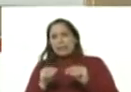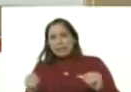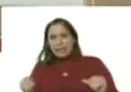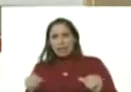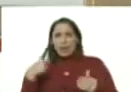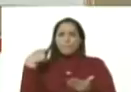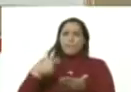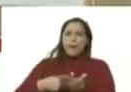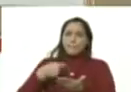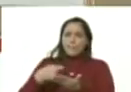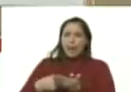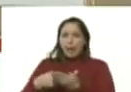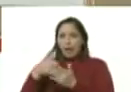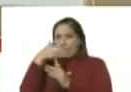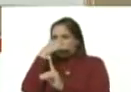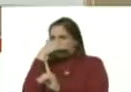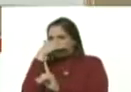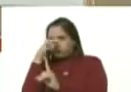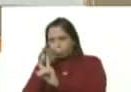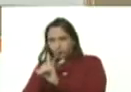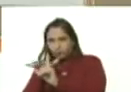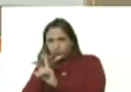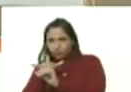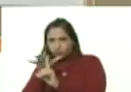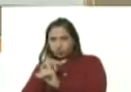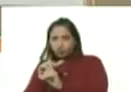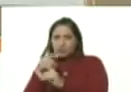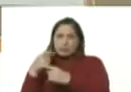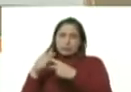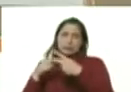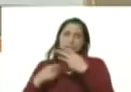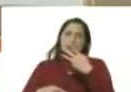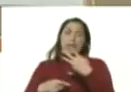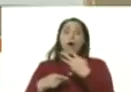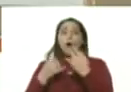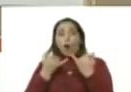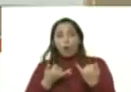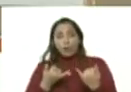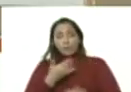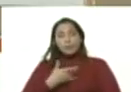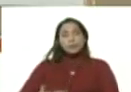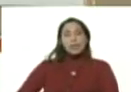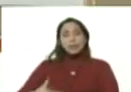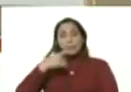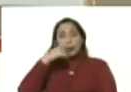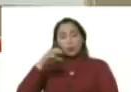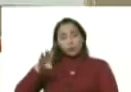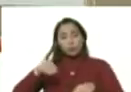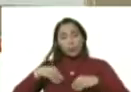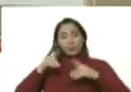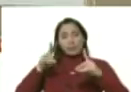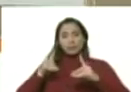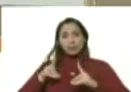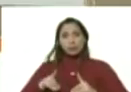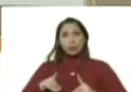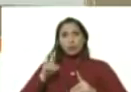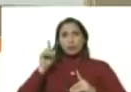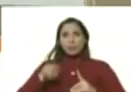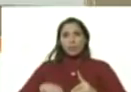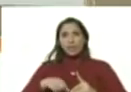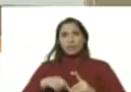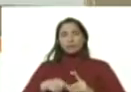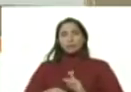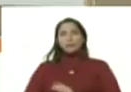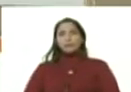financiando conspiraciones, etc. En ese momento, el presidente Nicolás Maduro toma la decisión, e incluso la flexibilidad